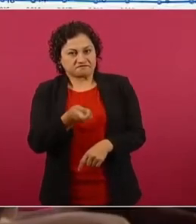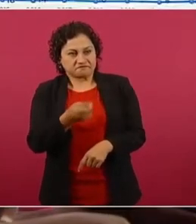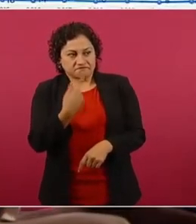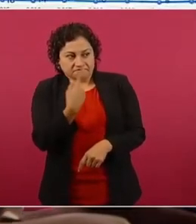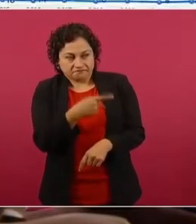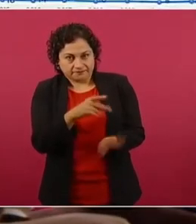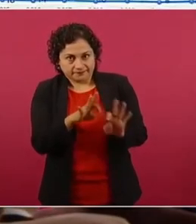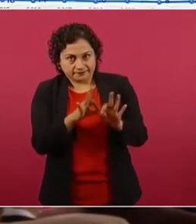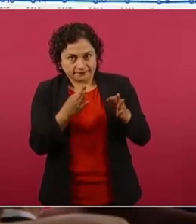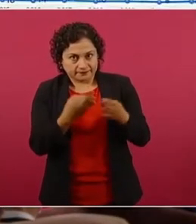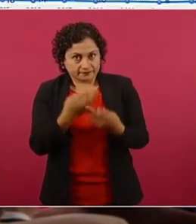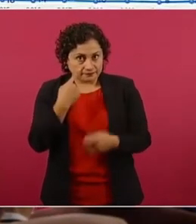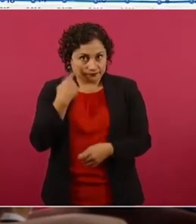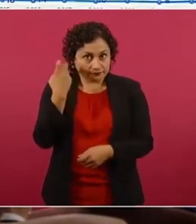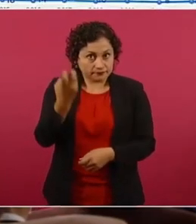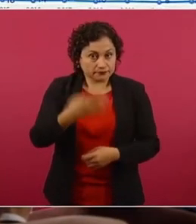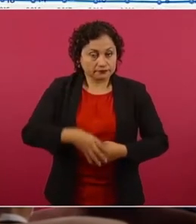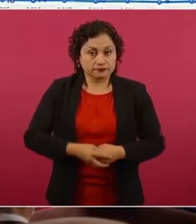y se les olvida.